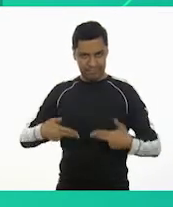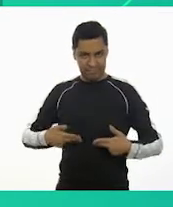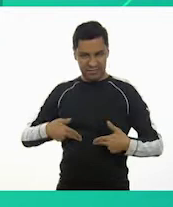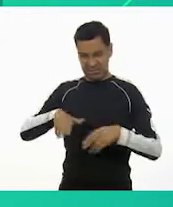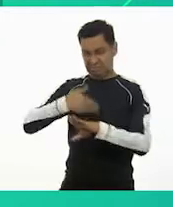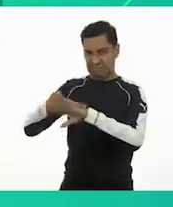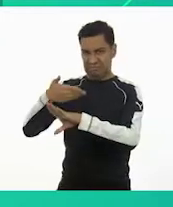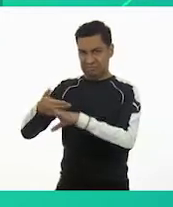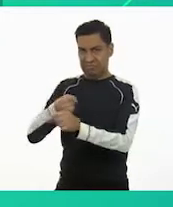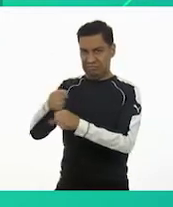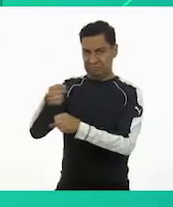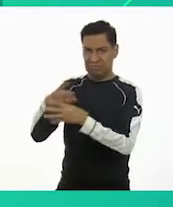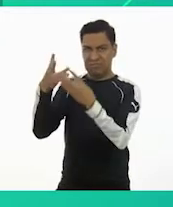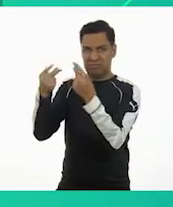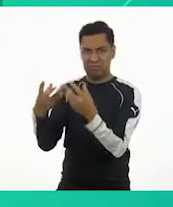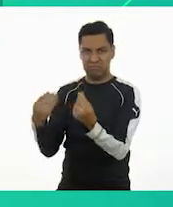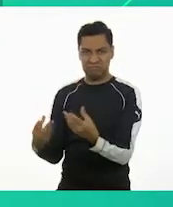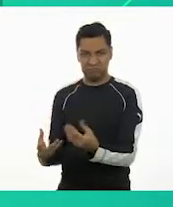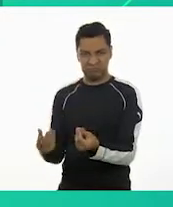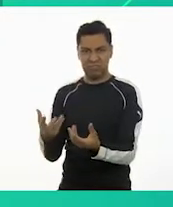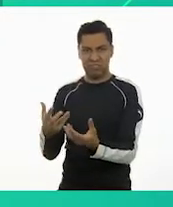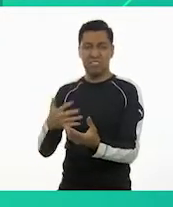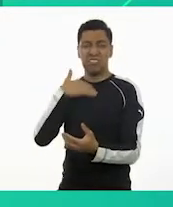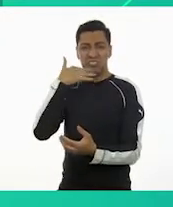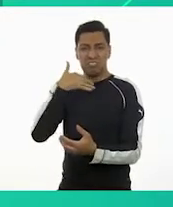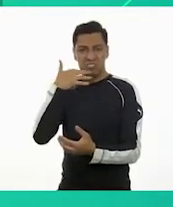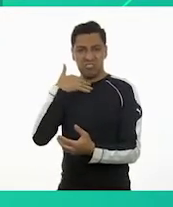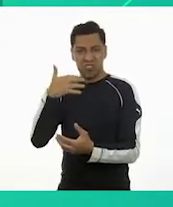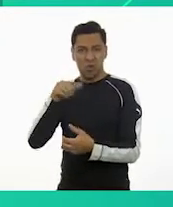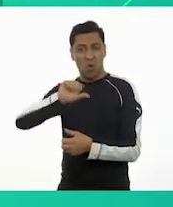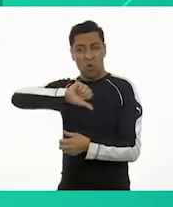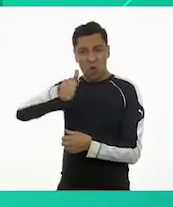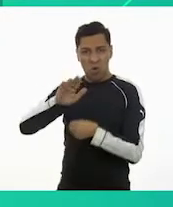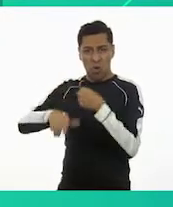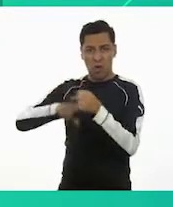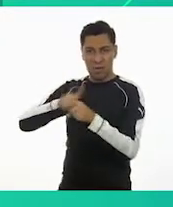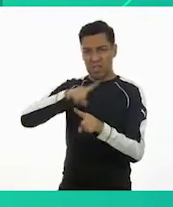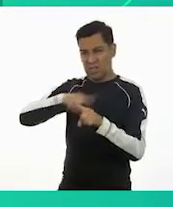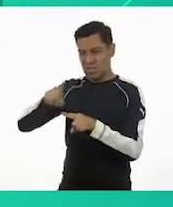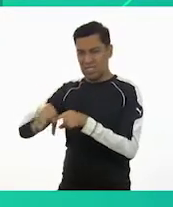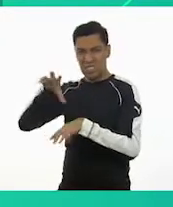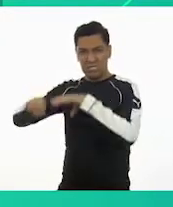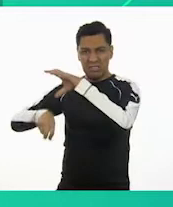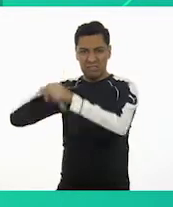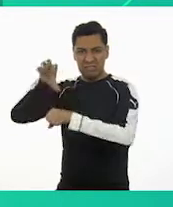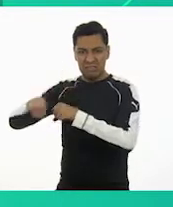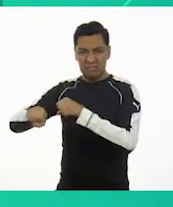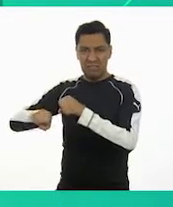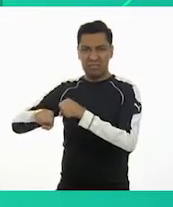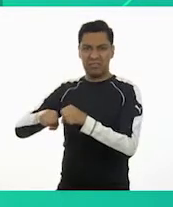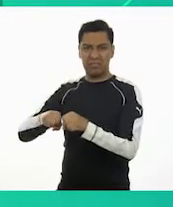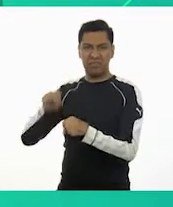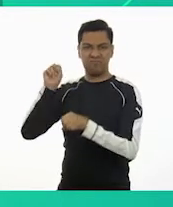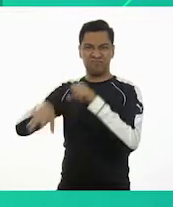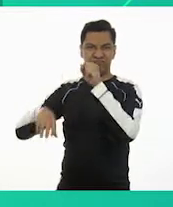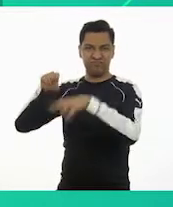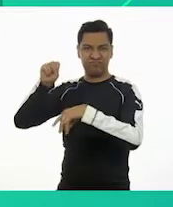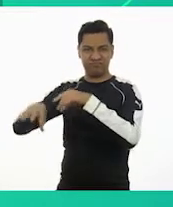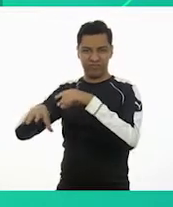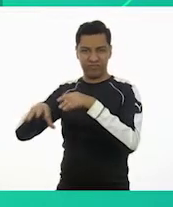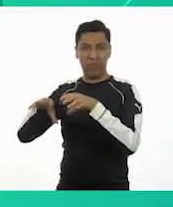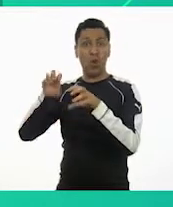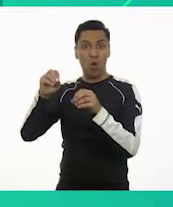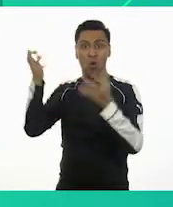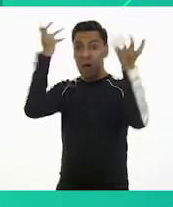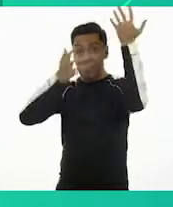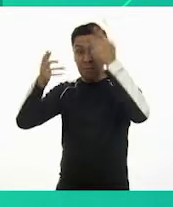hábitat, sobreexplotación, especies invasoras, contaminantes y cambio climático.